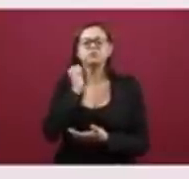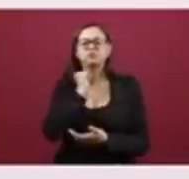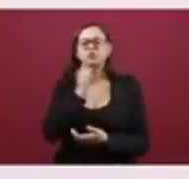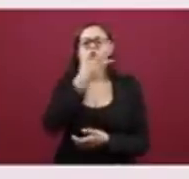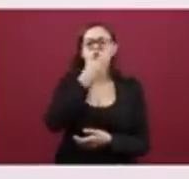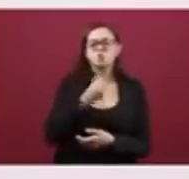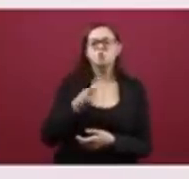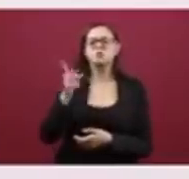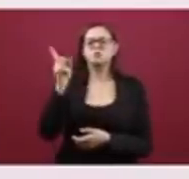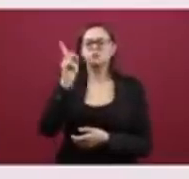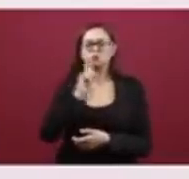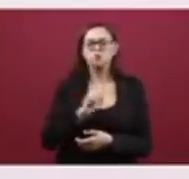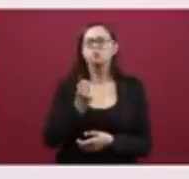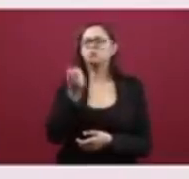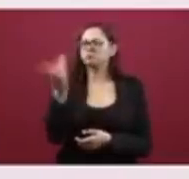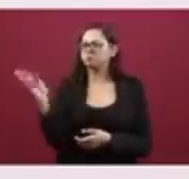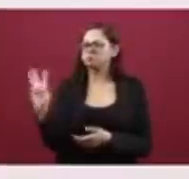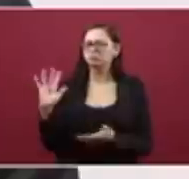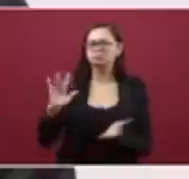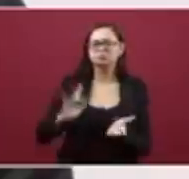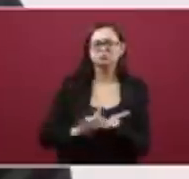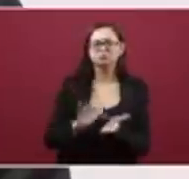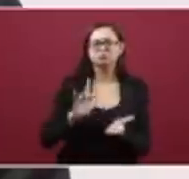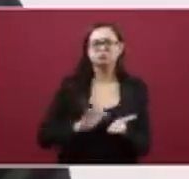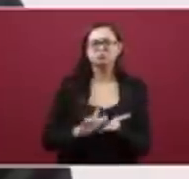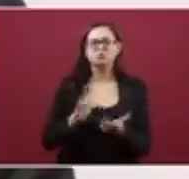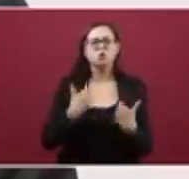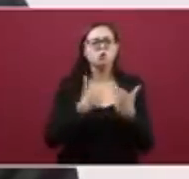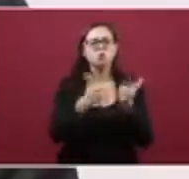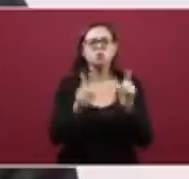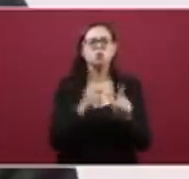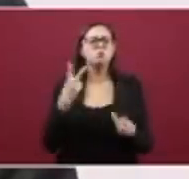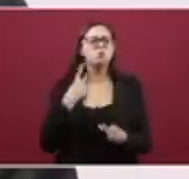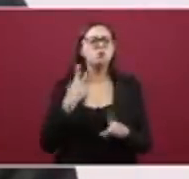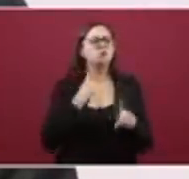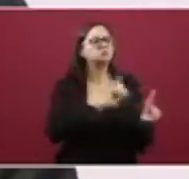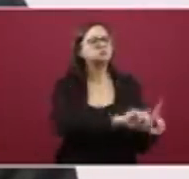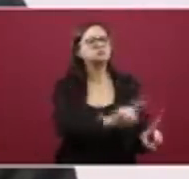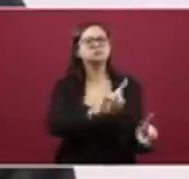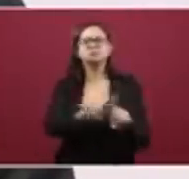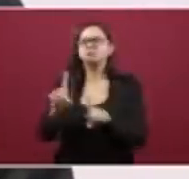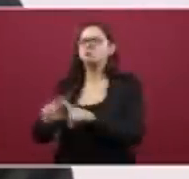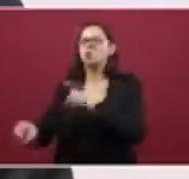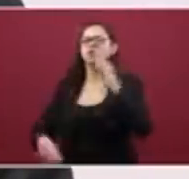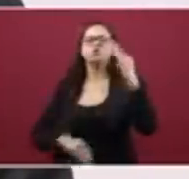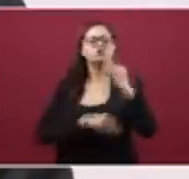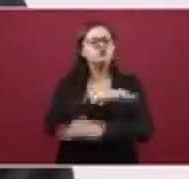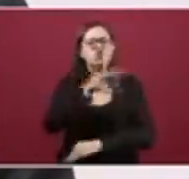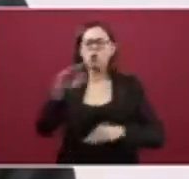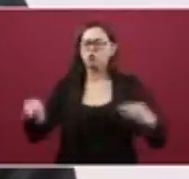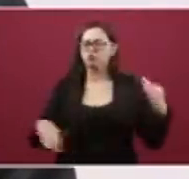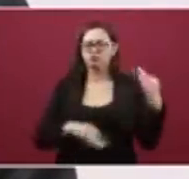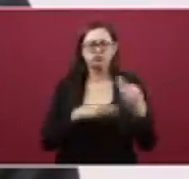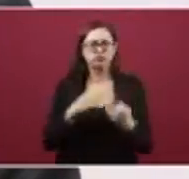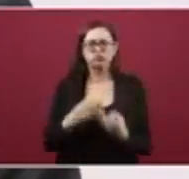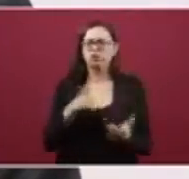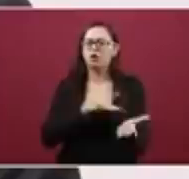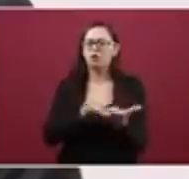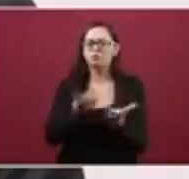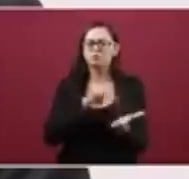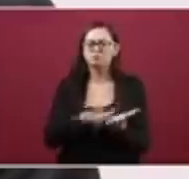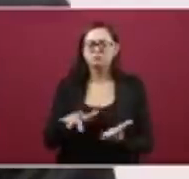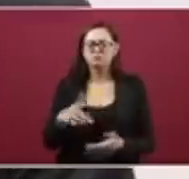legisladores de todos los partidos expresó a todas ya todos